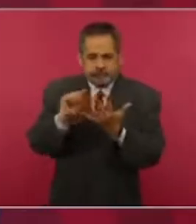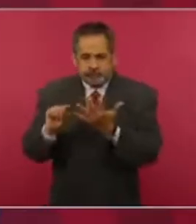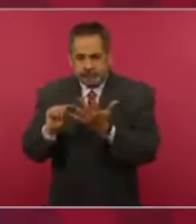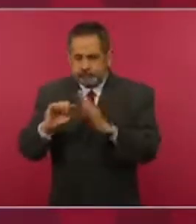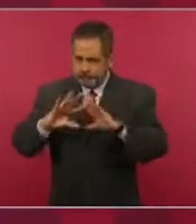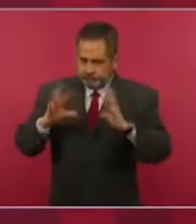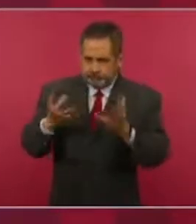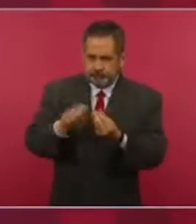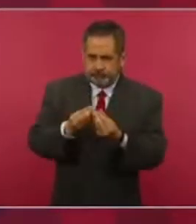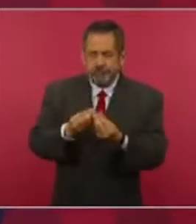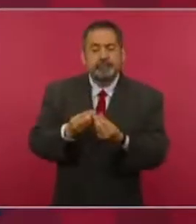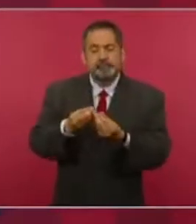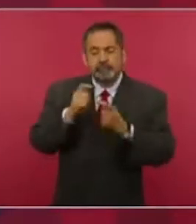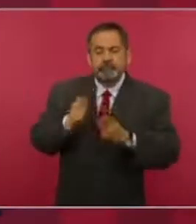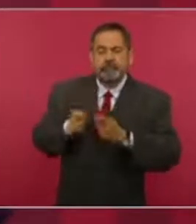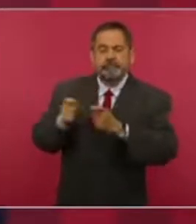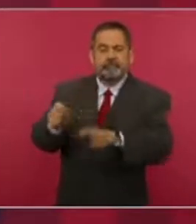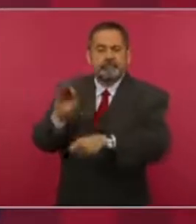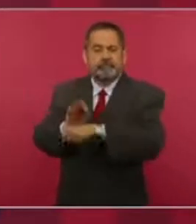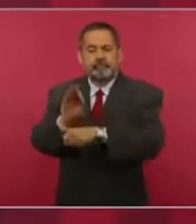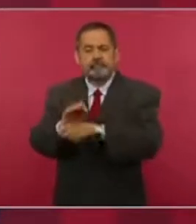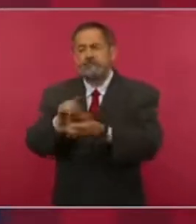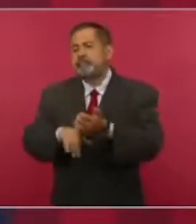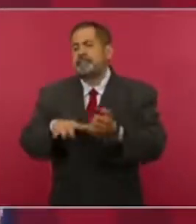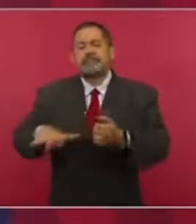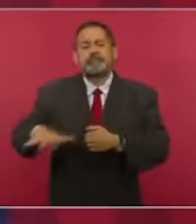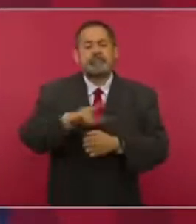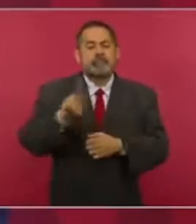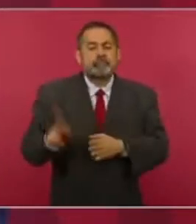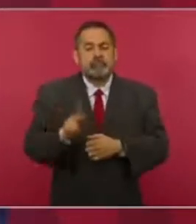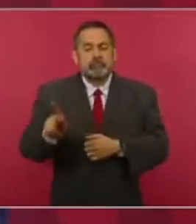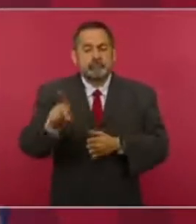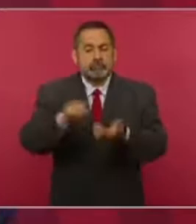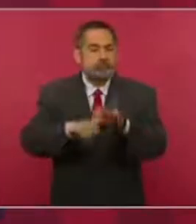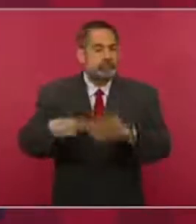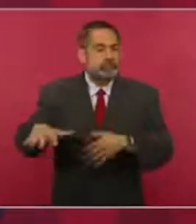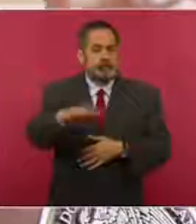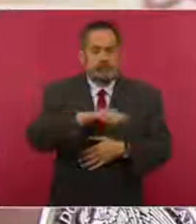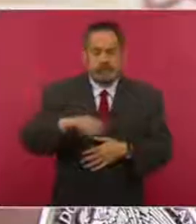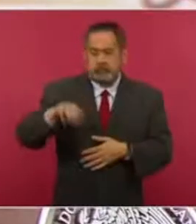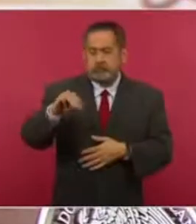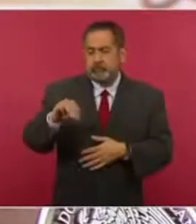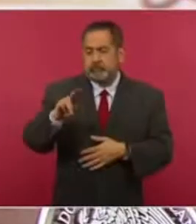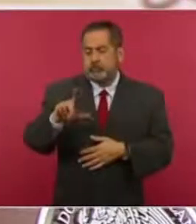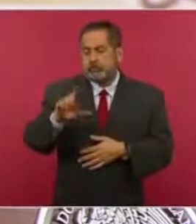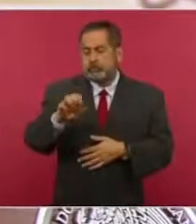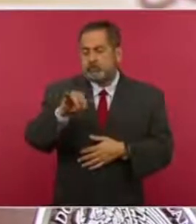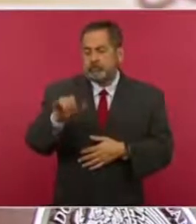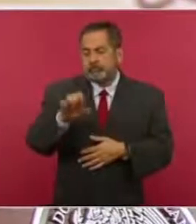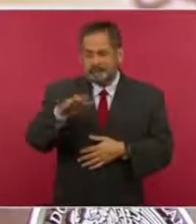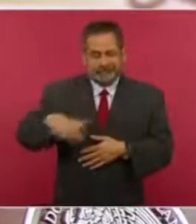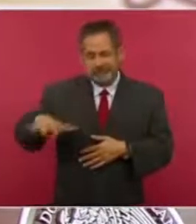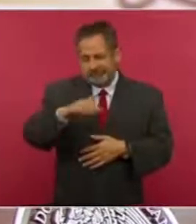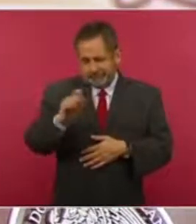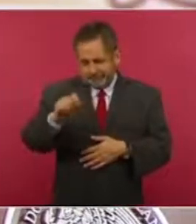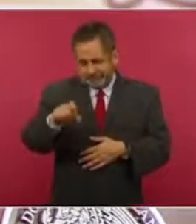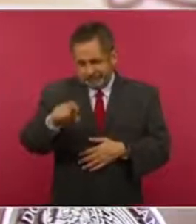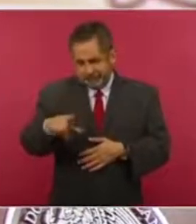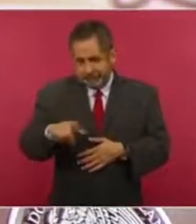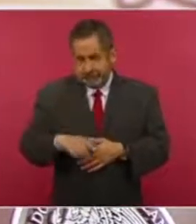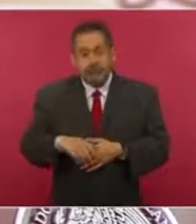para el bienestar de todos los pueblos de Mulegé, de esa zona, incluida